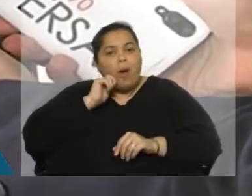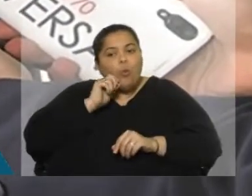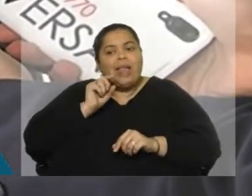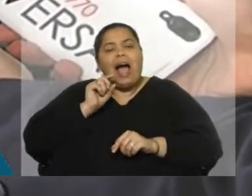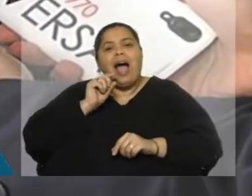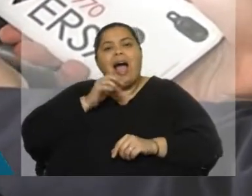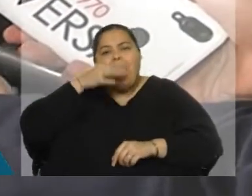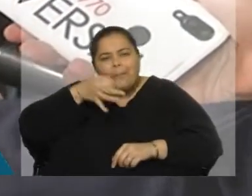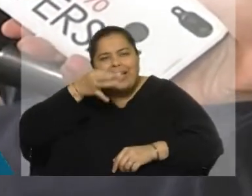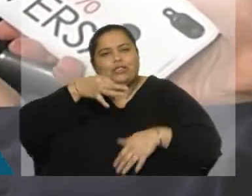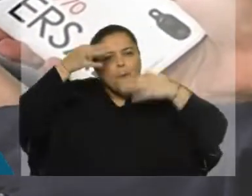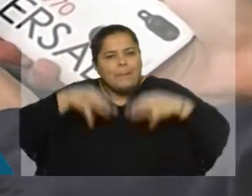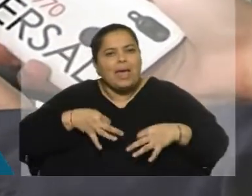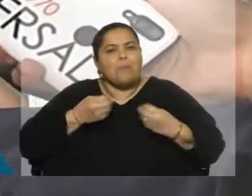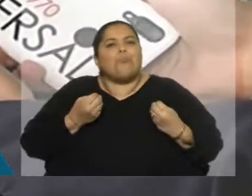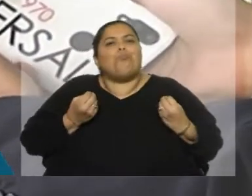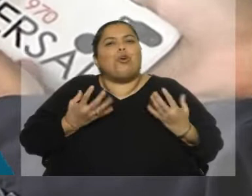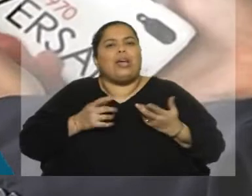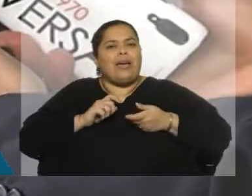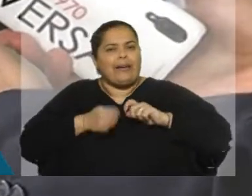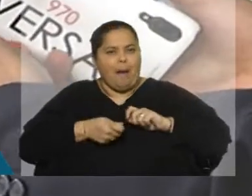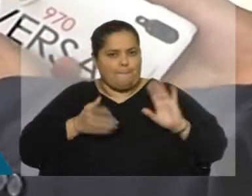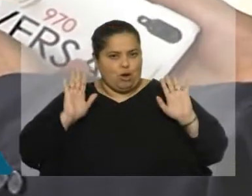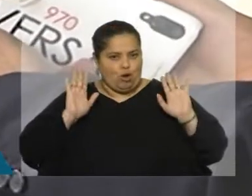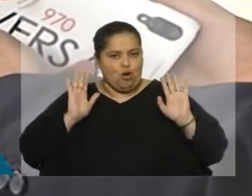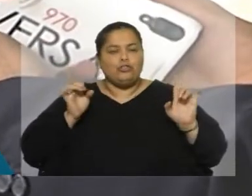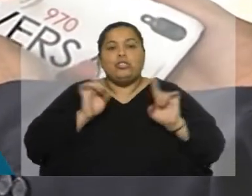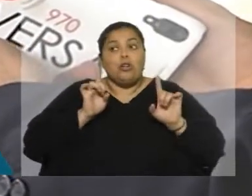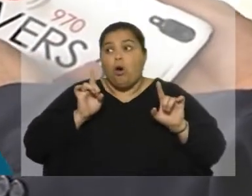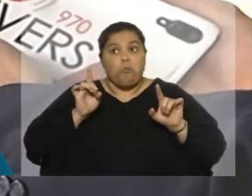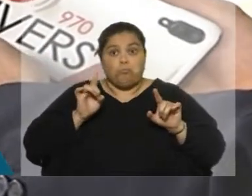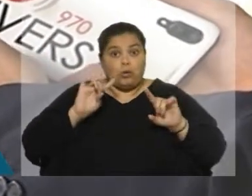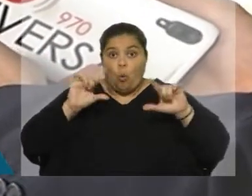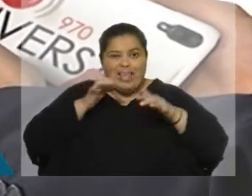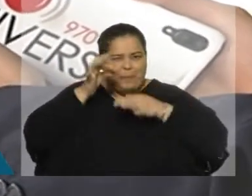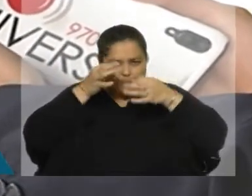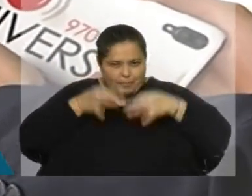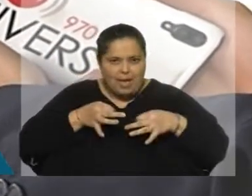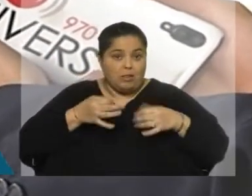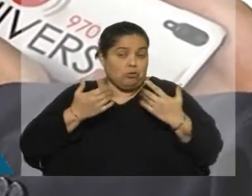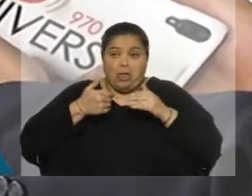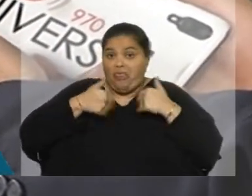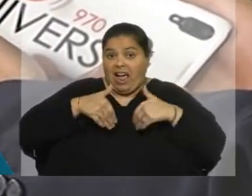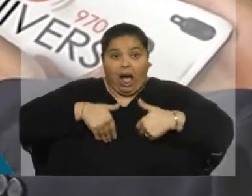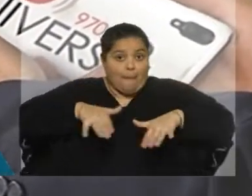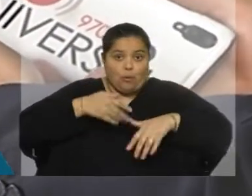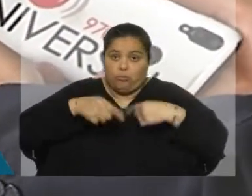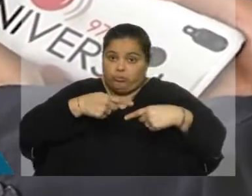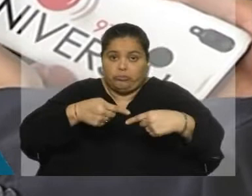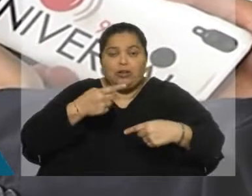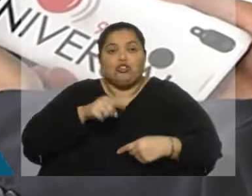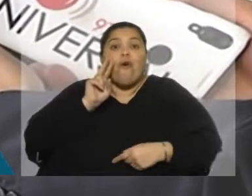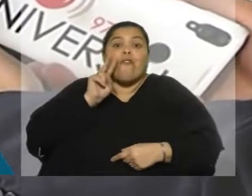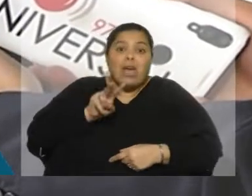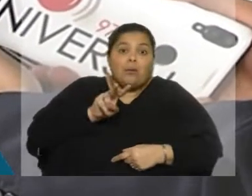bien por qué hay que hacer un cambio, porque si no seguiríamos todo como va, pero todos somos conscientes de que como va, al ver las curvas